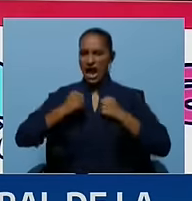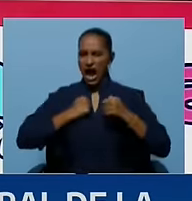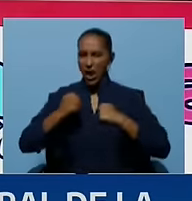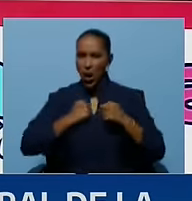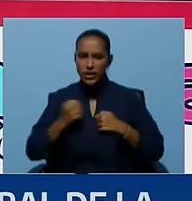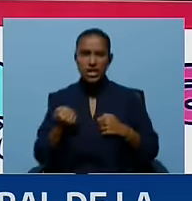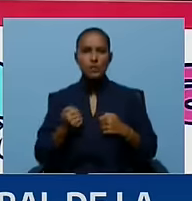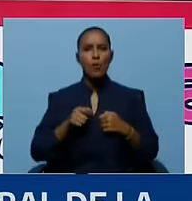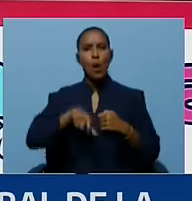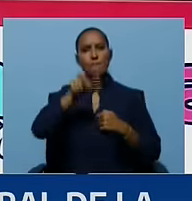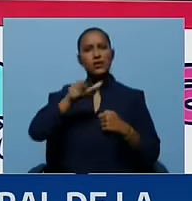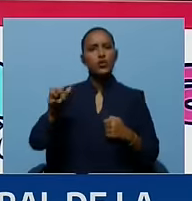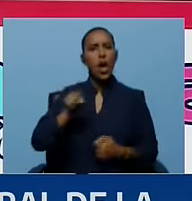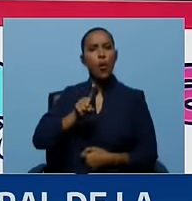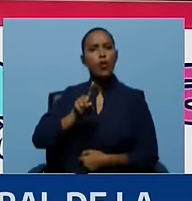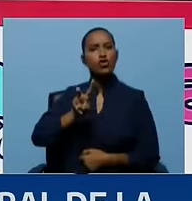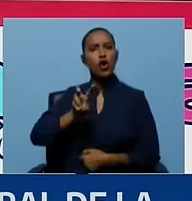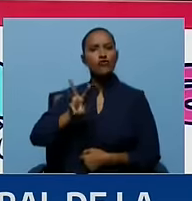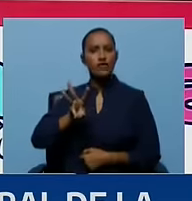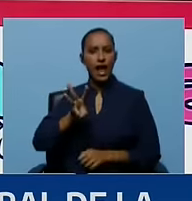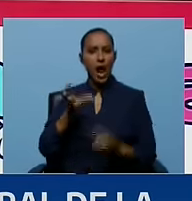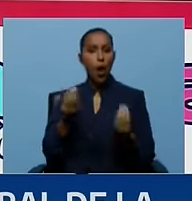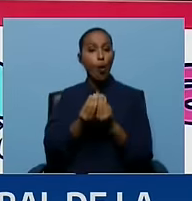tres que rodeaban a Zamora.